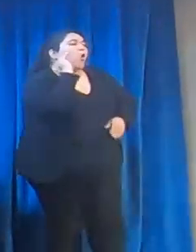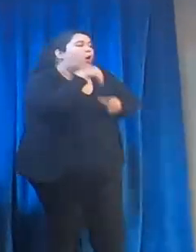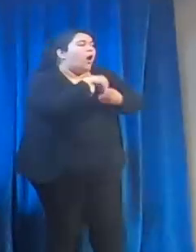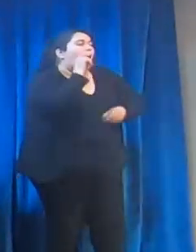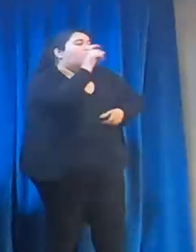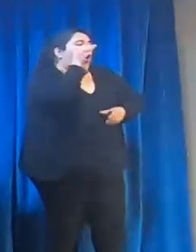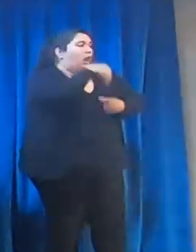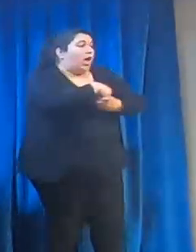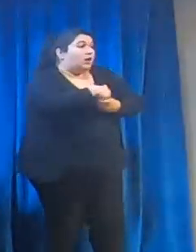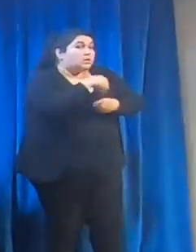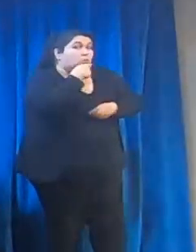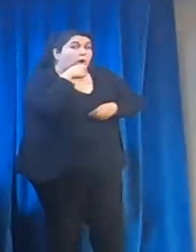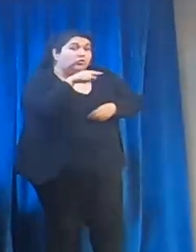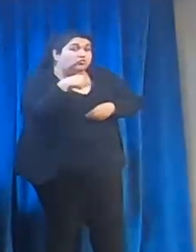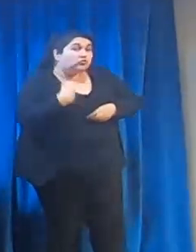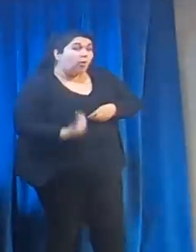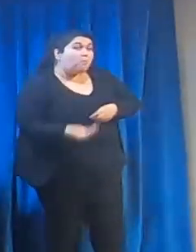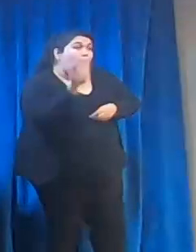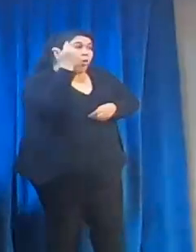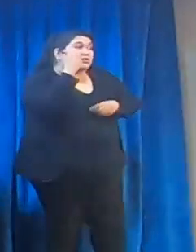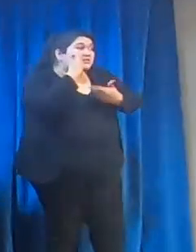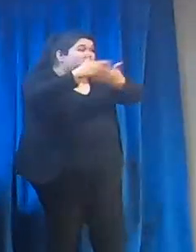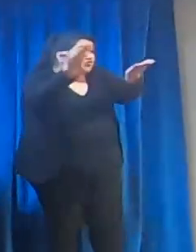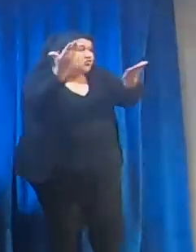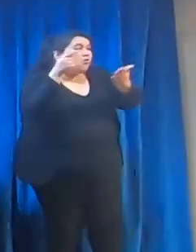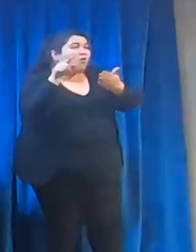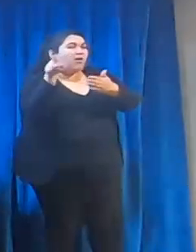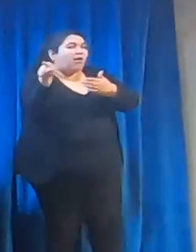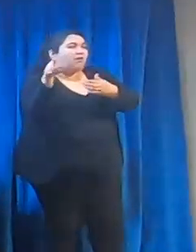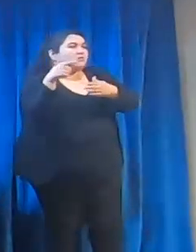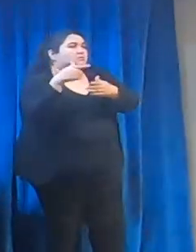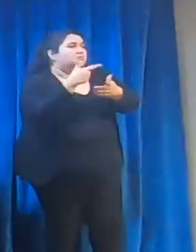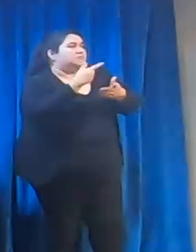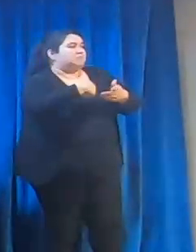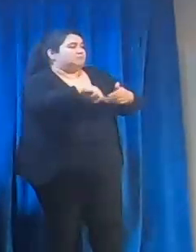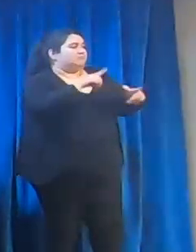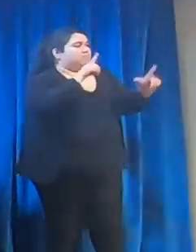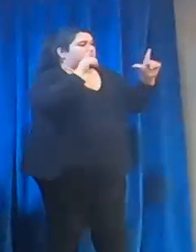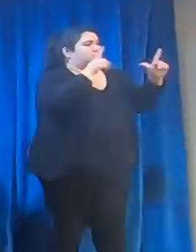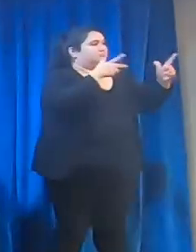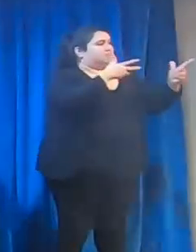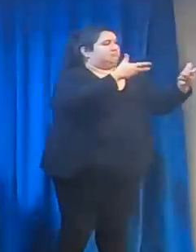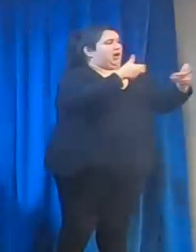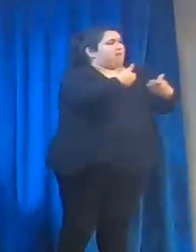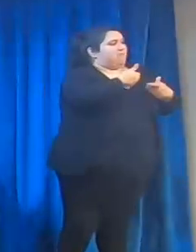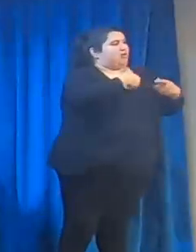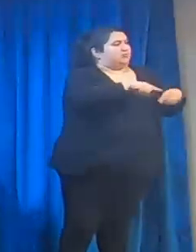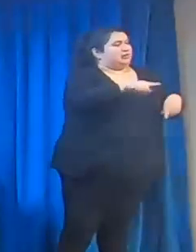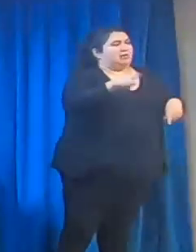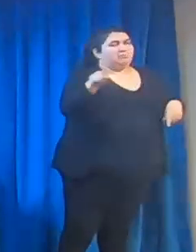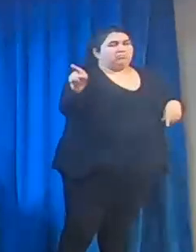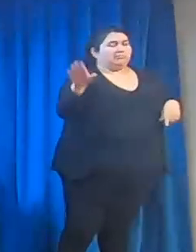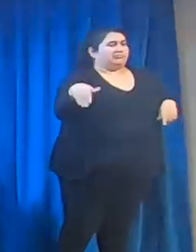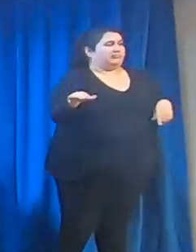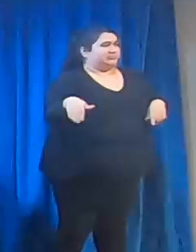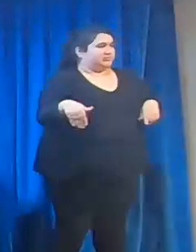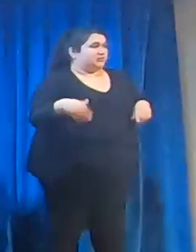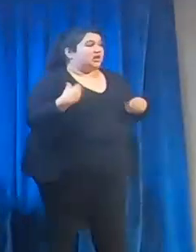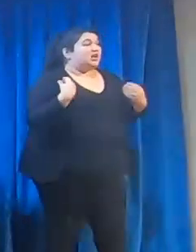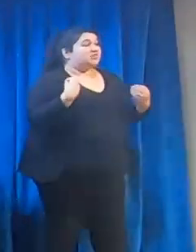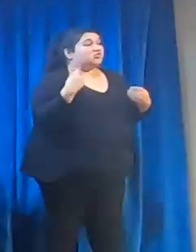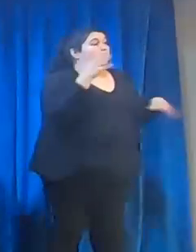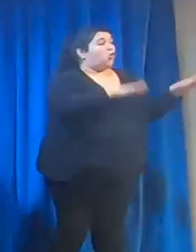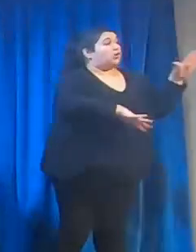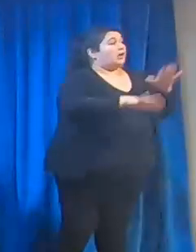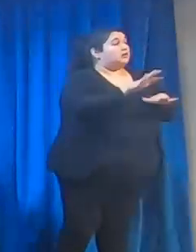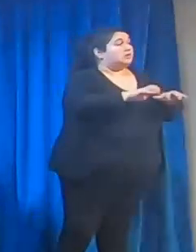más poderosa porque ustedes me apoyarían a mí, es lo más probable. Imagínense además que los organizadores del Congreso no me apagan la compu, me